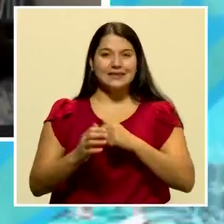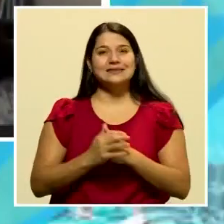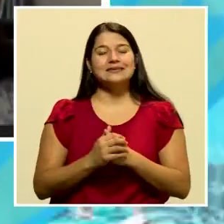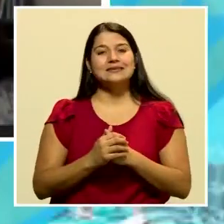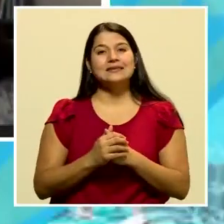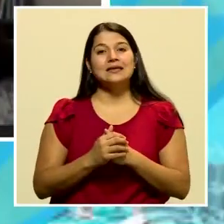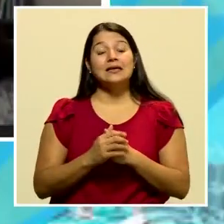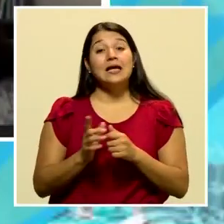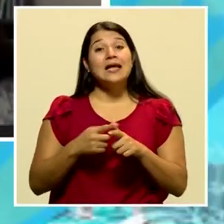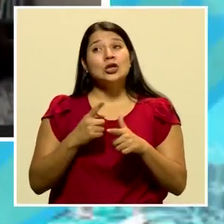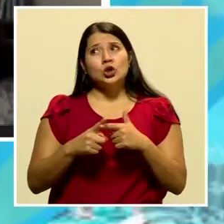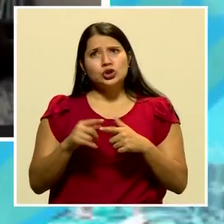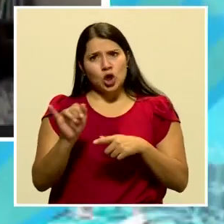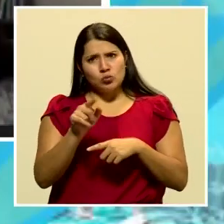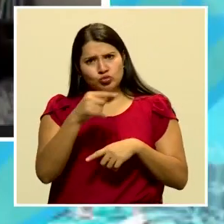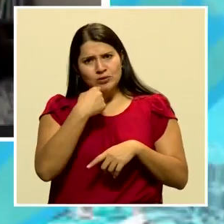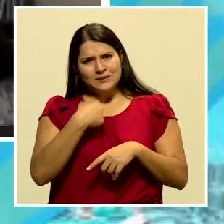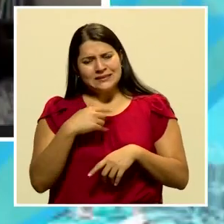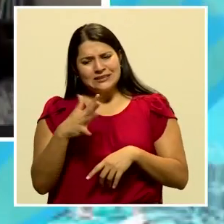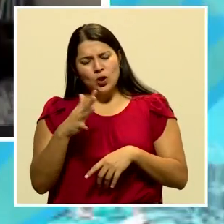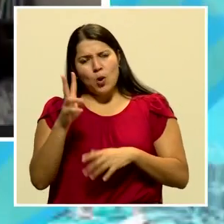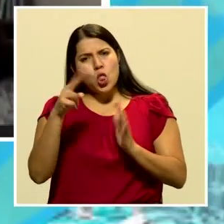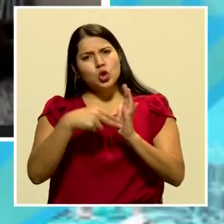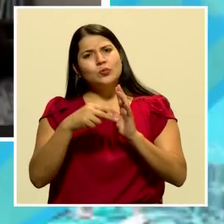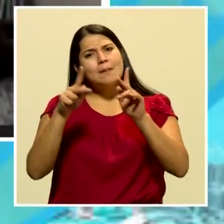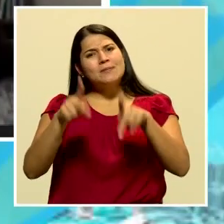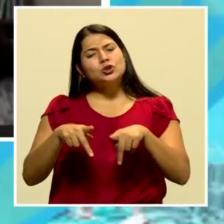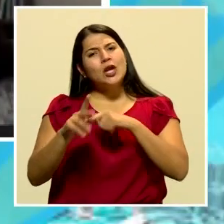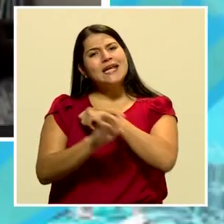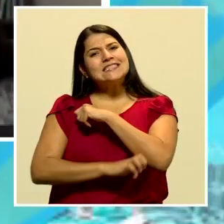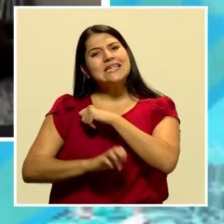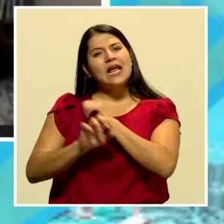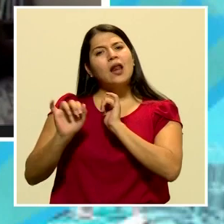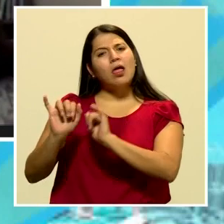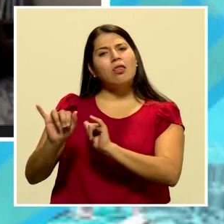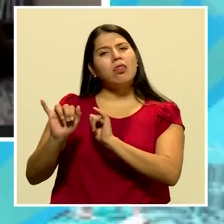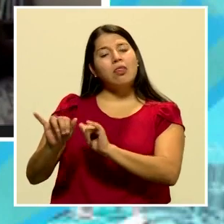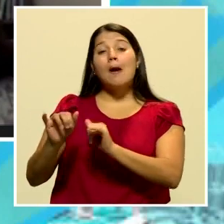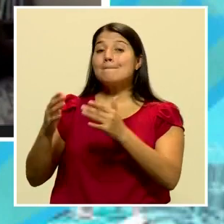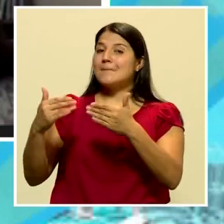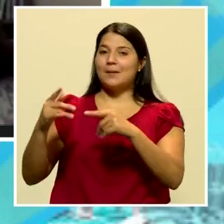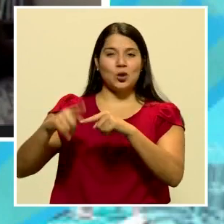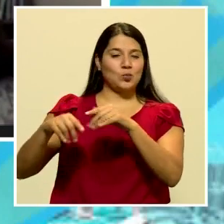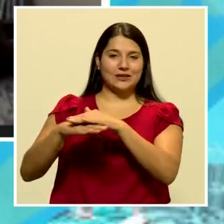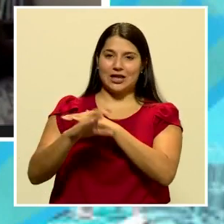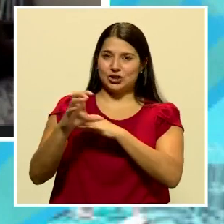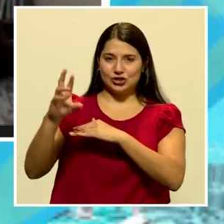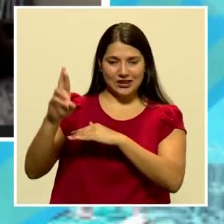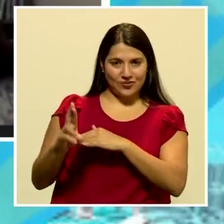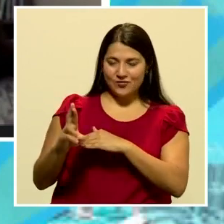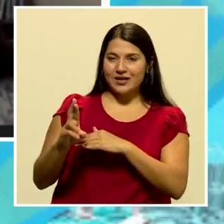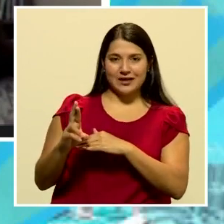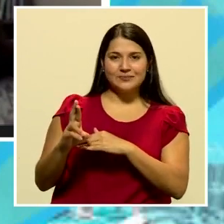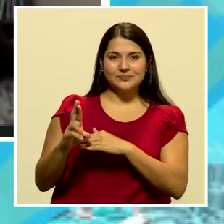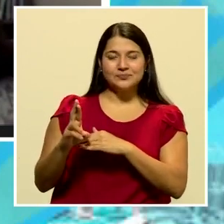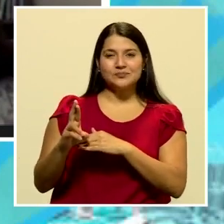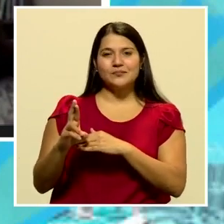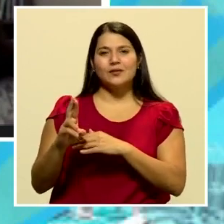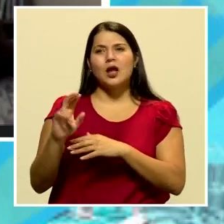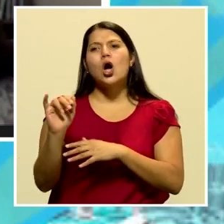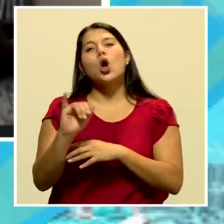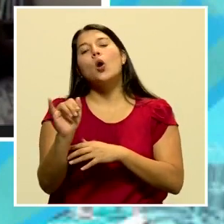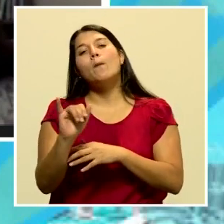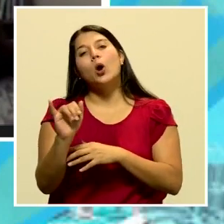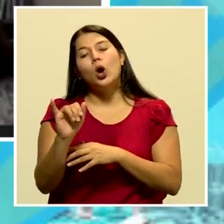hay alrededor de 2.000 migrantes en Panamá, a la salida del Darién, justamente, que es como uno